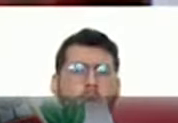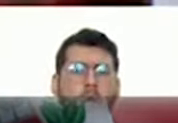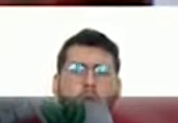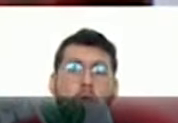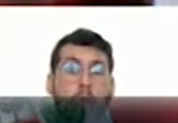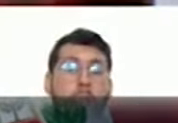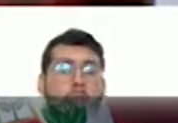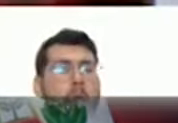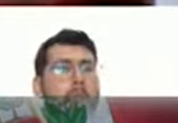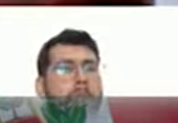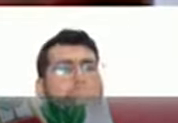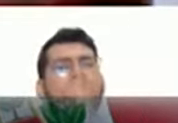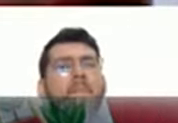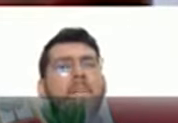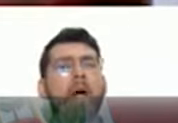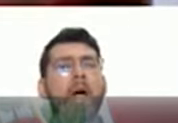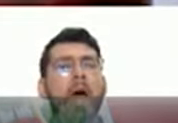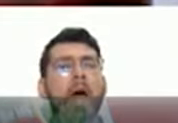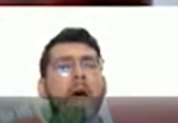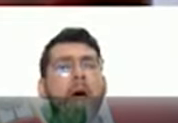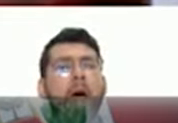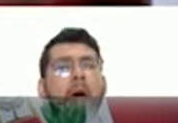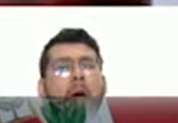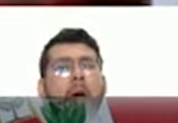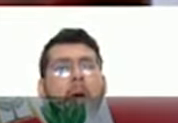privatizar Petroperú.